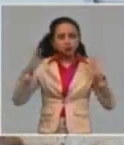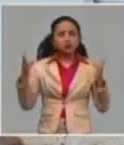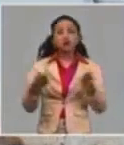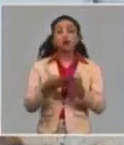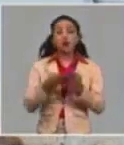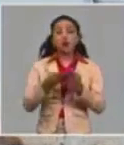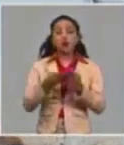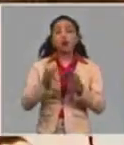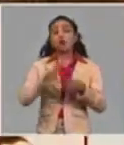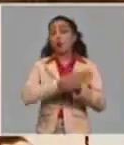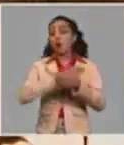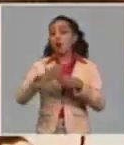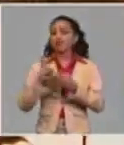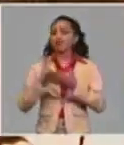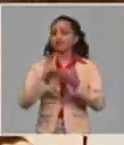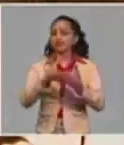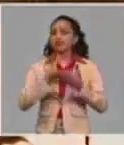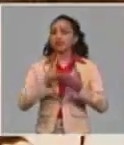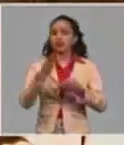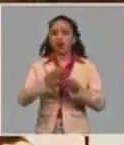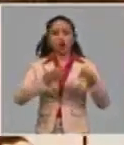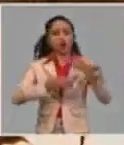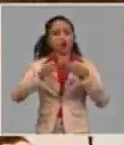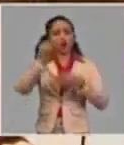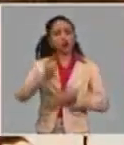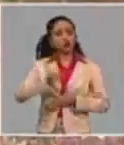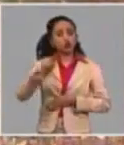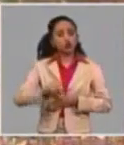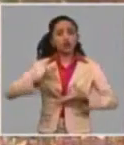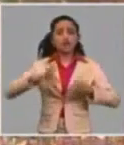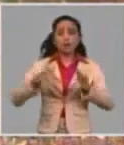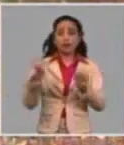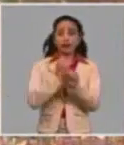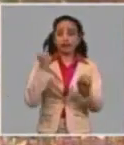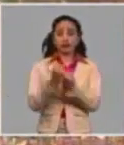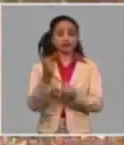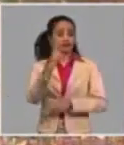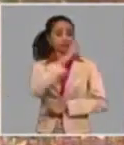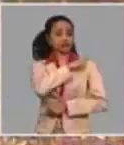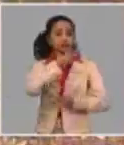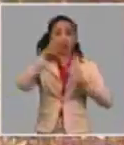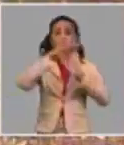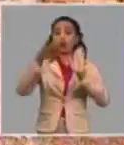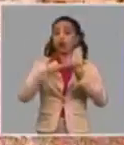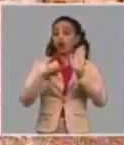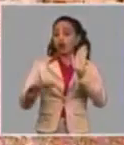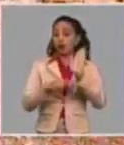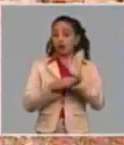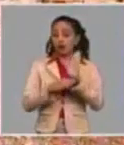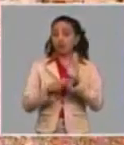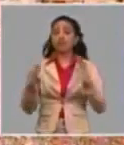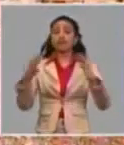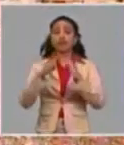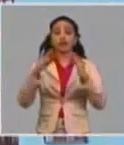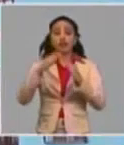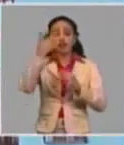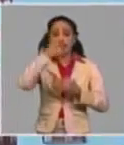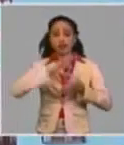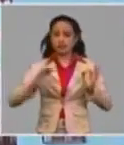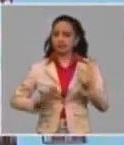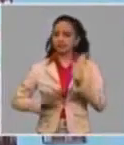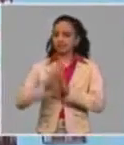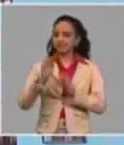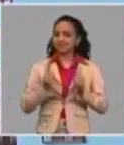las visitas a constructores y el sistema de trabajo de las autoridades, el programa de la vivienda en Artemisa avanza a buen ritmo